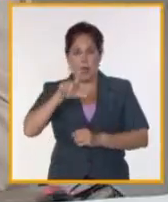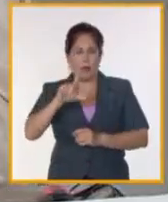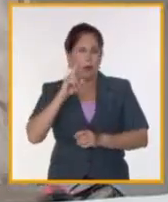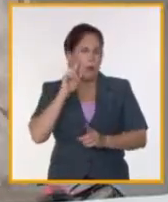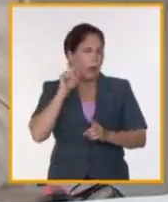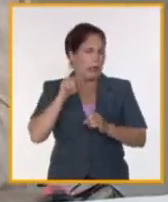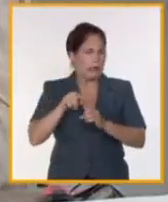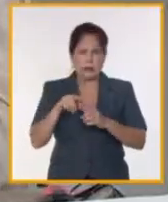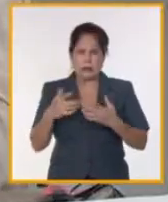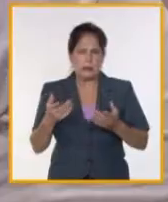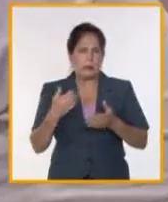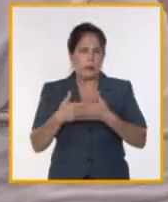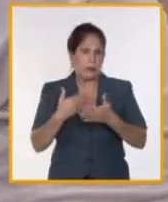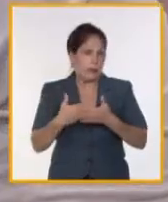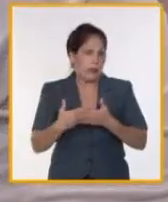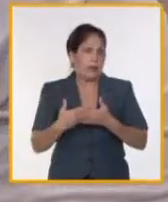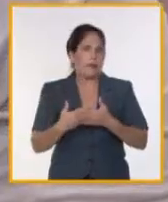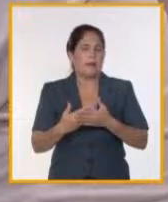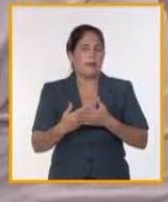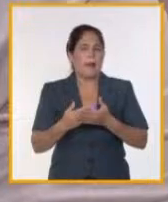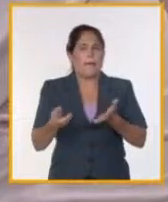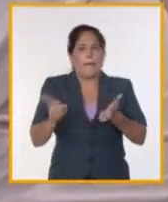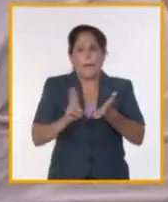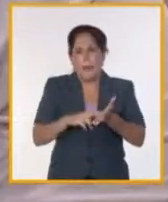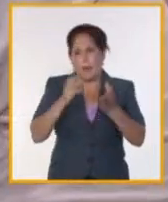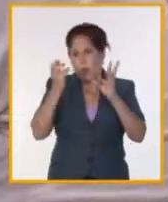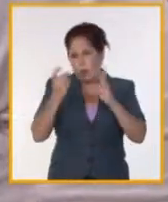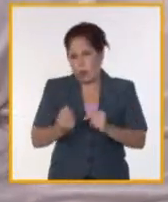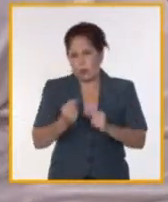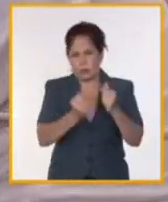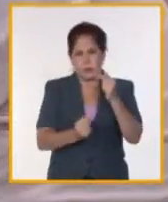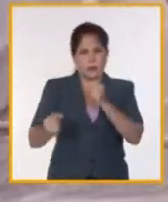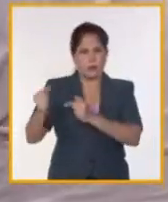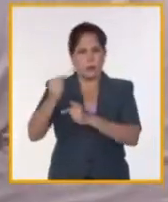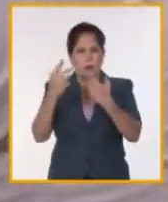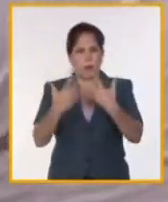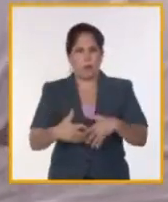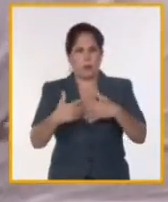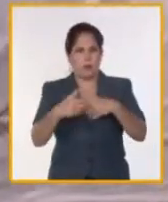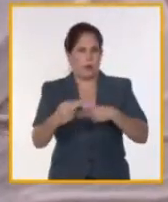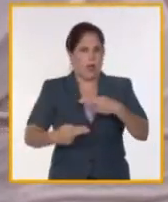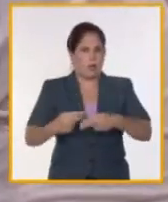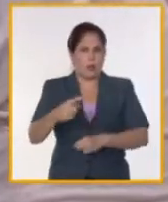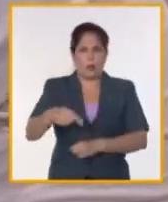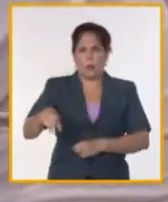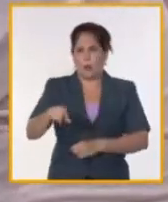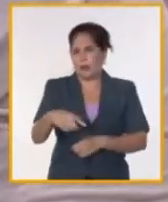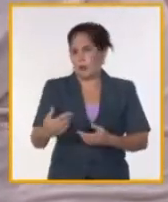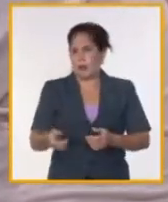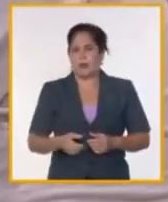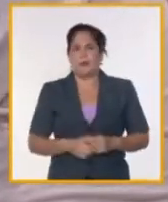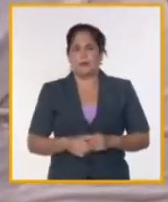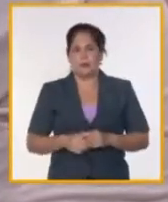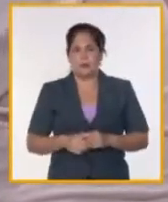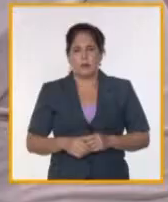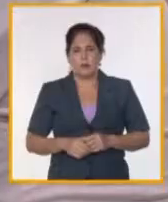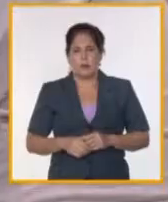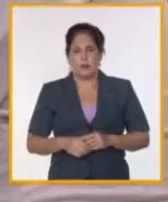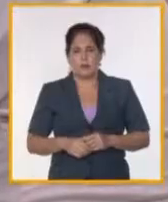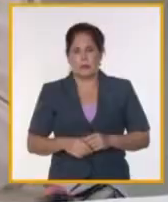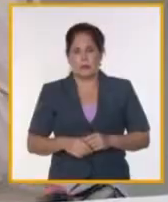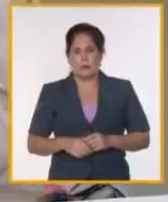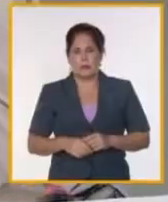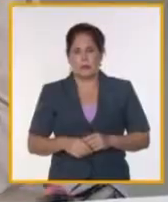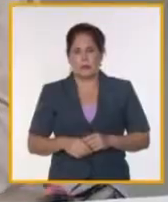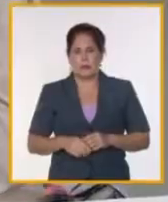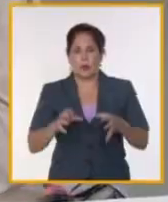grupo empresarial? ¿Cómo está compuesto? ¿Cuáles son las principales producciones que realiza? Sí. Randy,